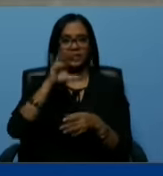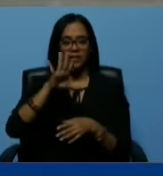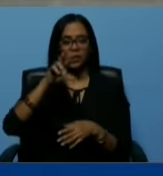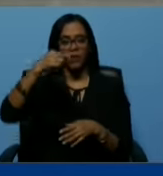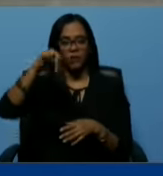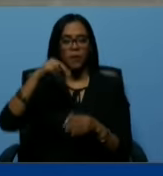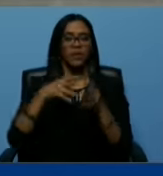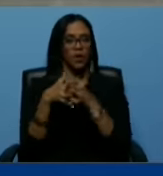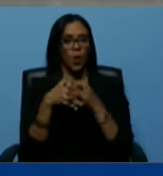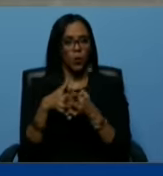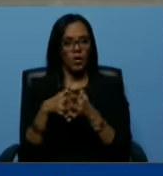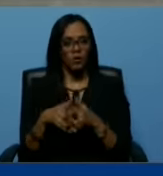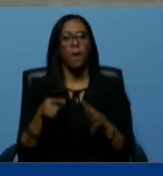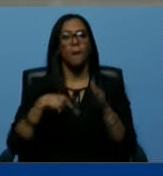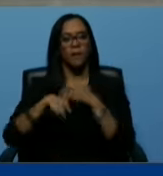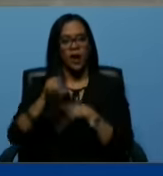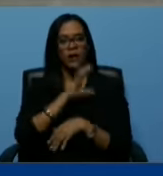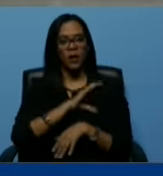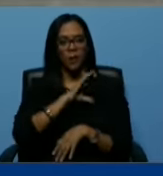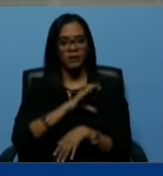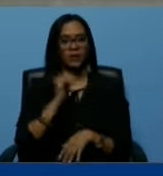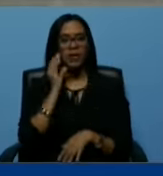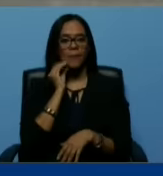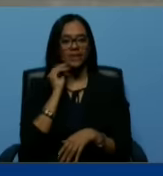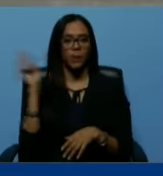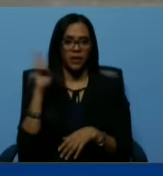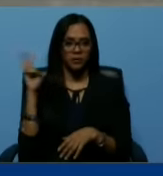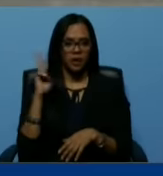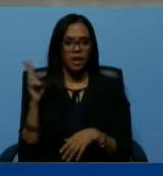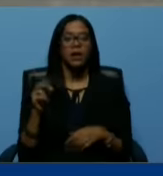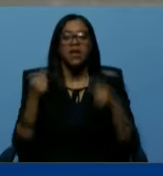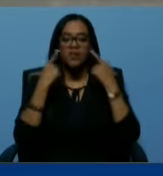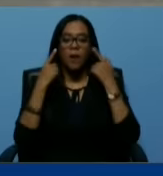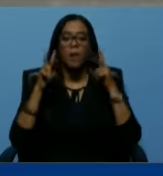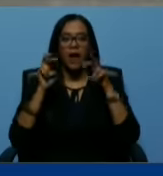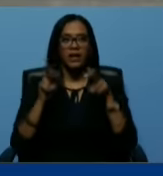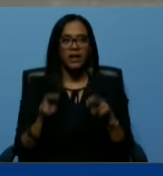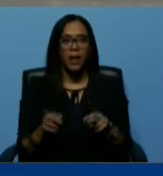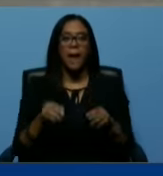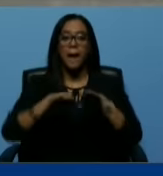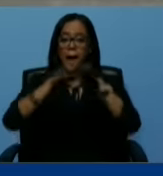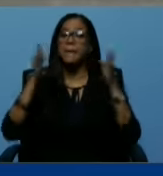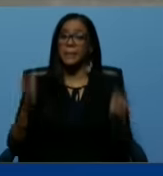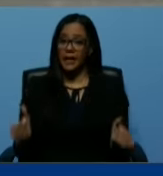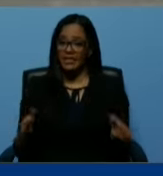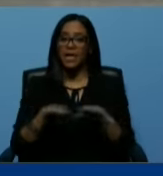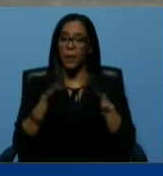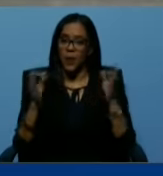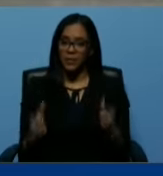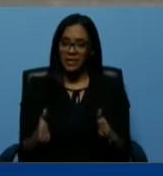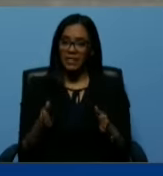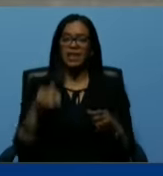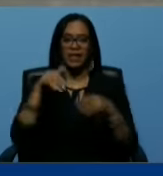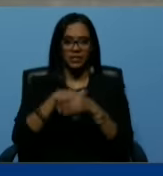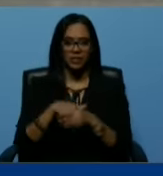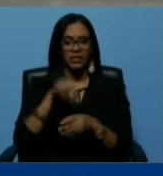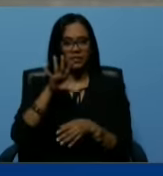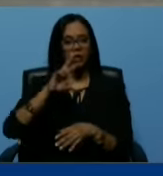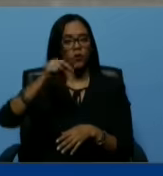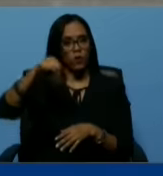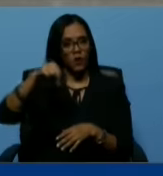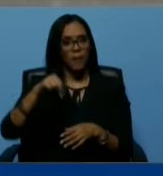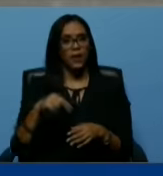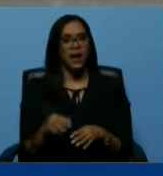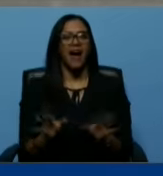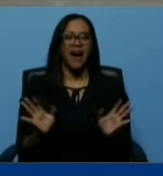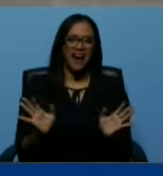Unidos. Va una comisión de expertos venezolanos y vamos a revisar mesa por mesa en las elecciones del 5 de noviembre. Ah,